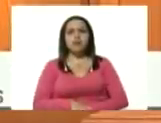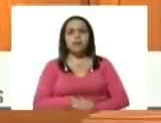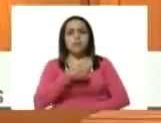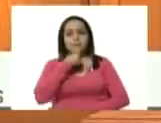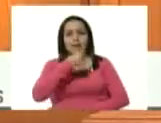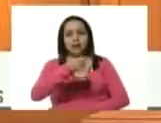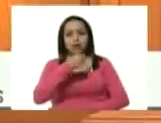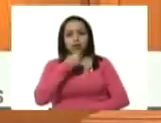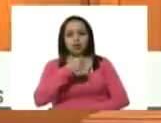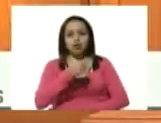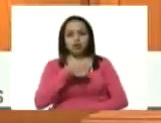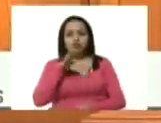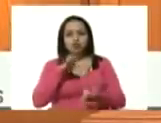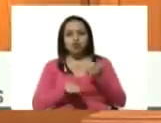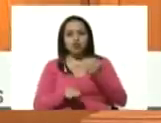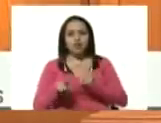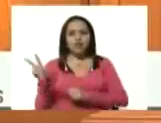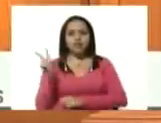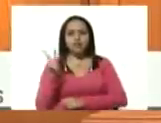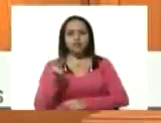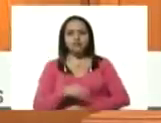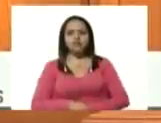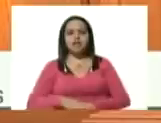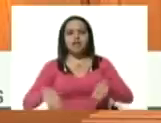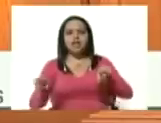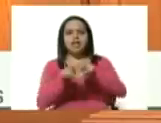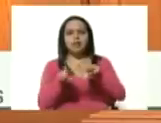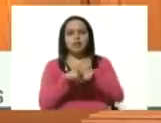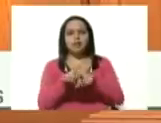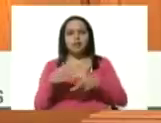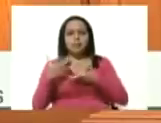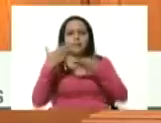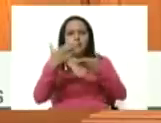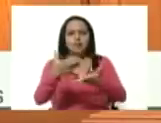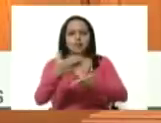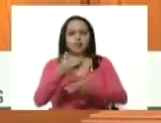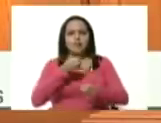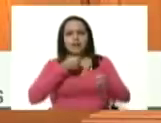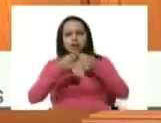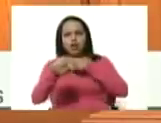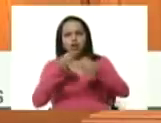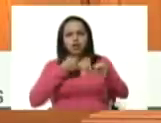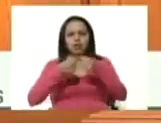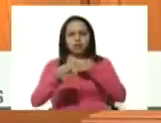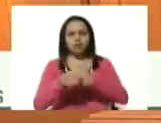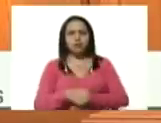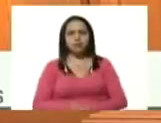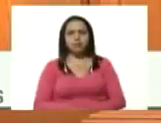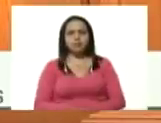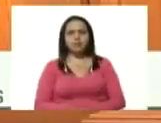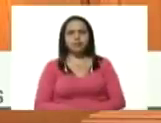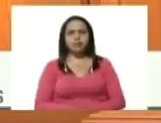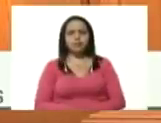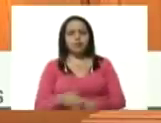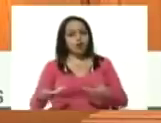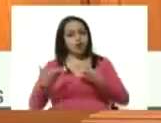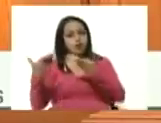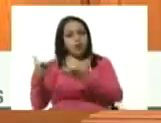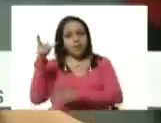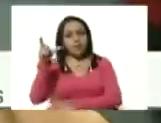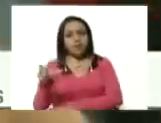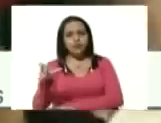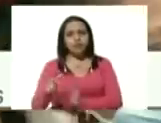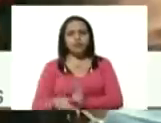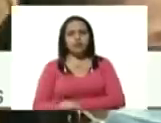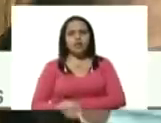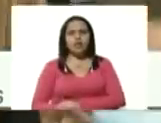de Venezuela. Igualmente el premio al periodismo alternativo, lo recibió quien lo tenía que recibir,